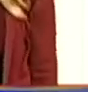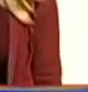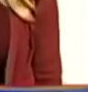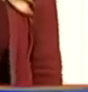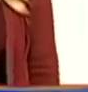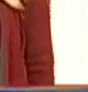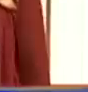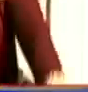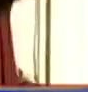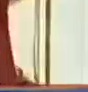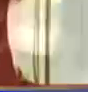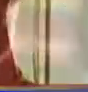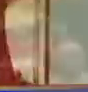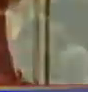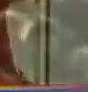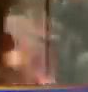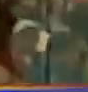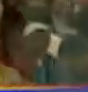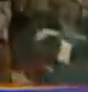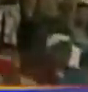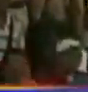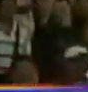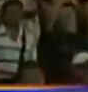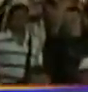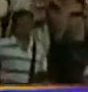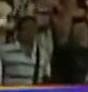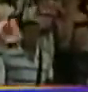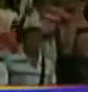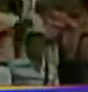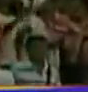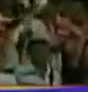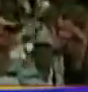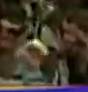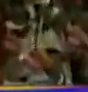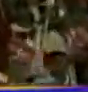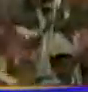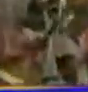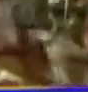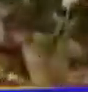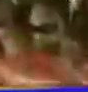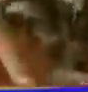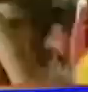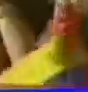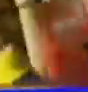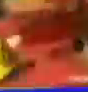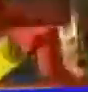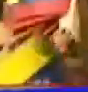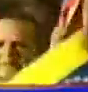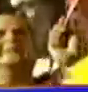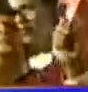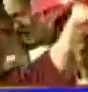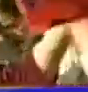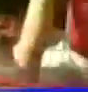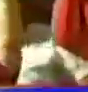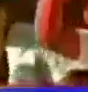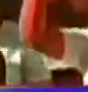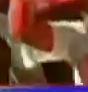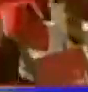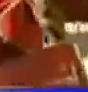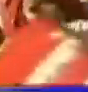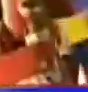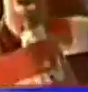indios Caracas. De luces remanso de belleza y alegre luces cual pesebre